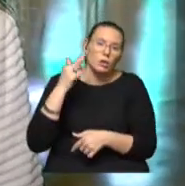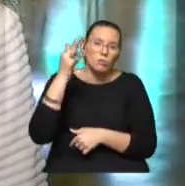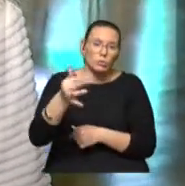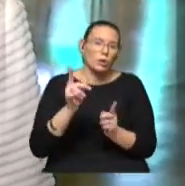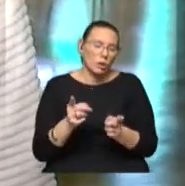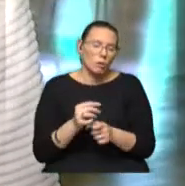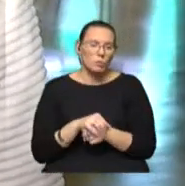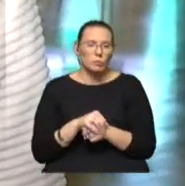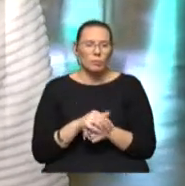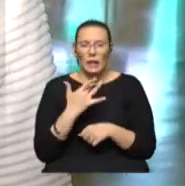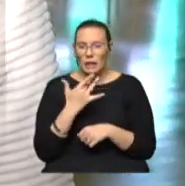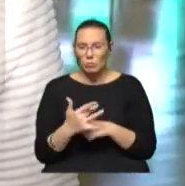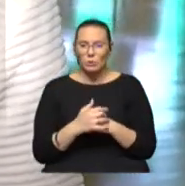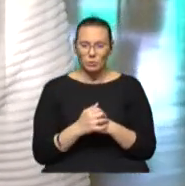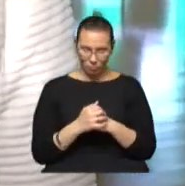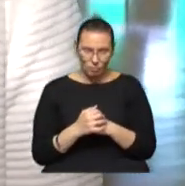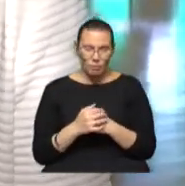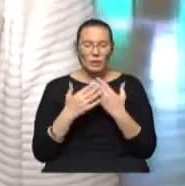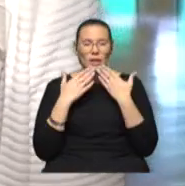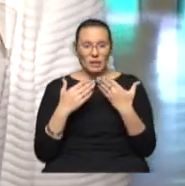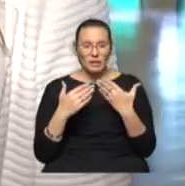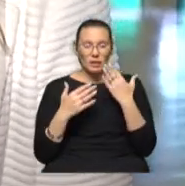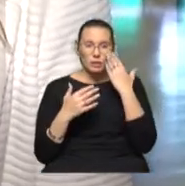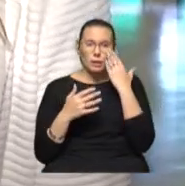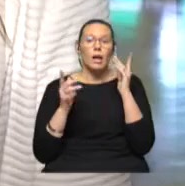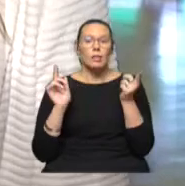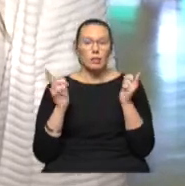debemos. Maravilloso, muchísimas gracias. Bueno, a